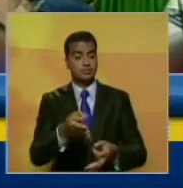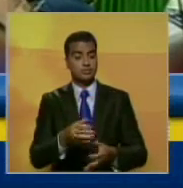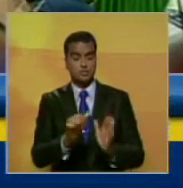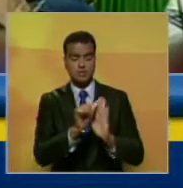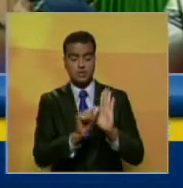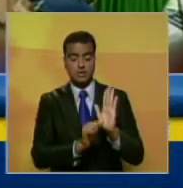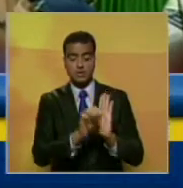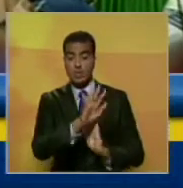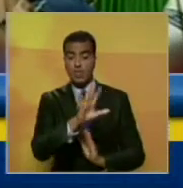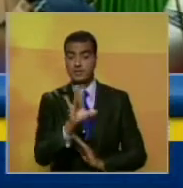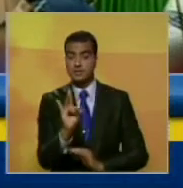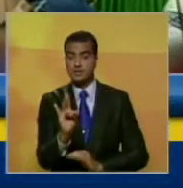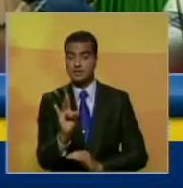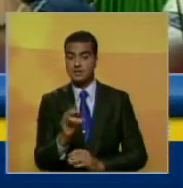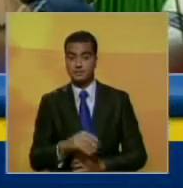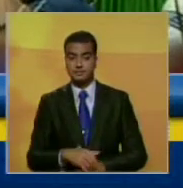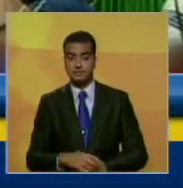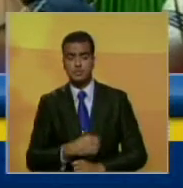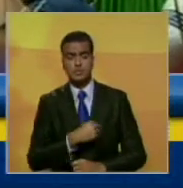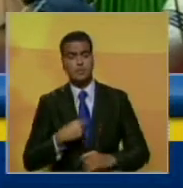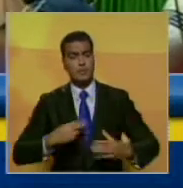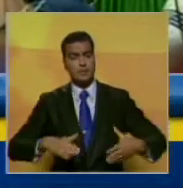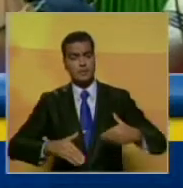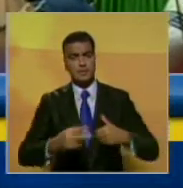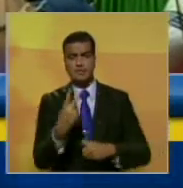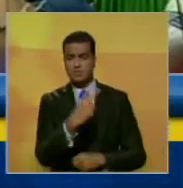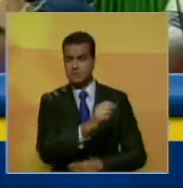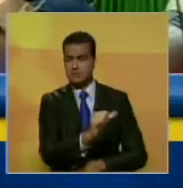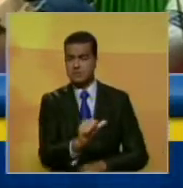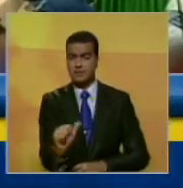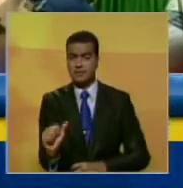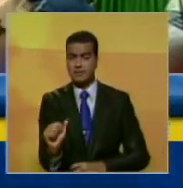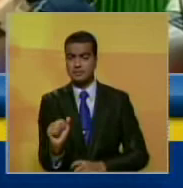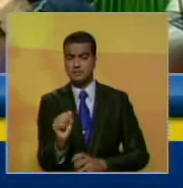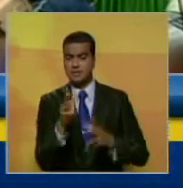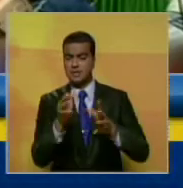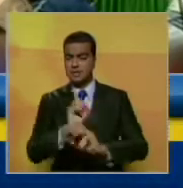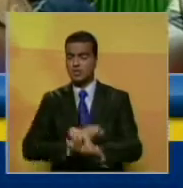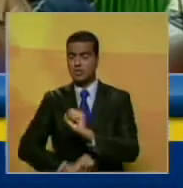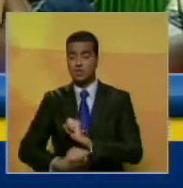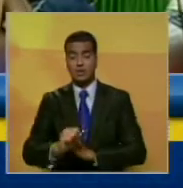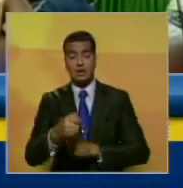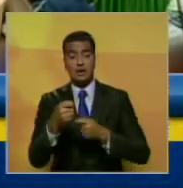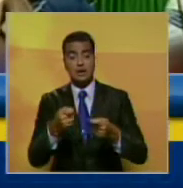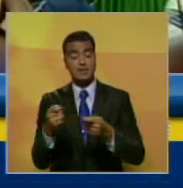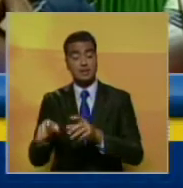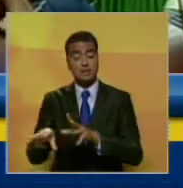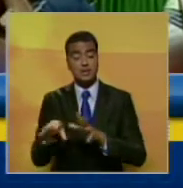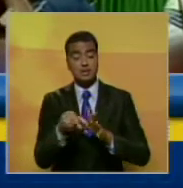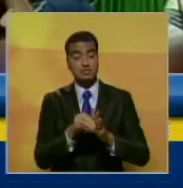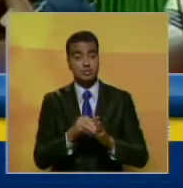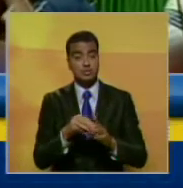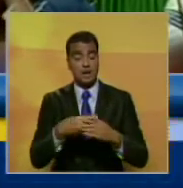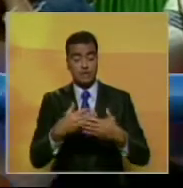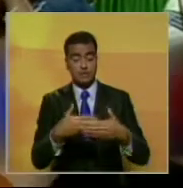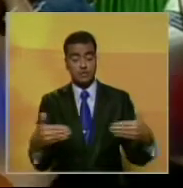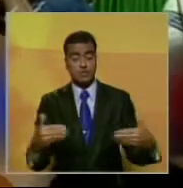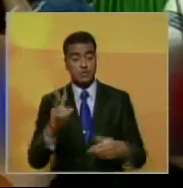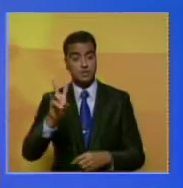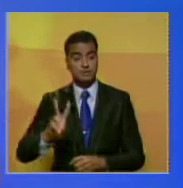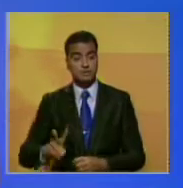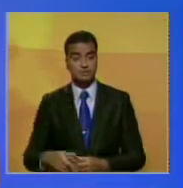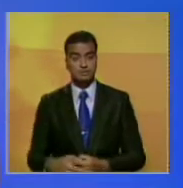artículo 57. Comenzaremos esta segunda semana con el ataque contra el contrabando de extracción también en la frontera